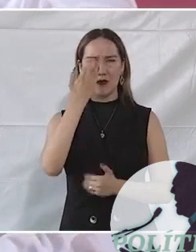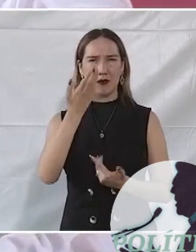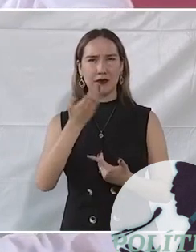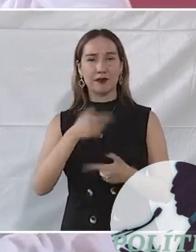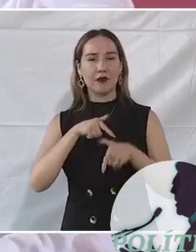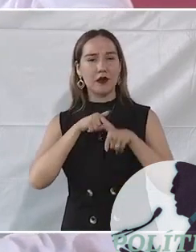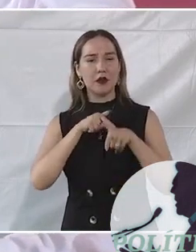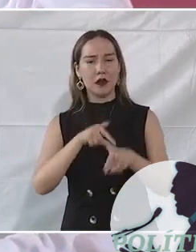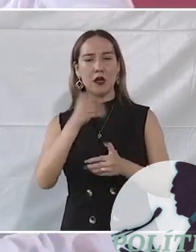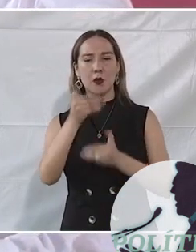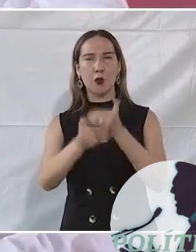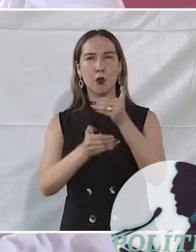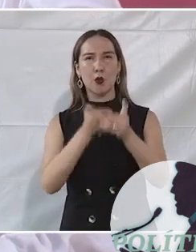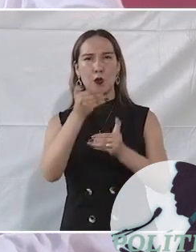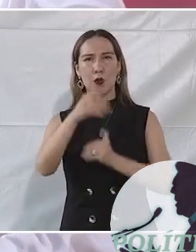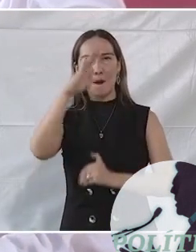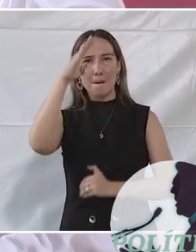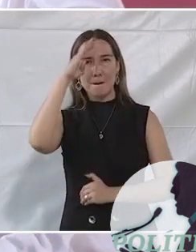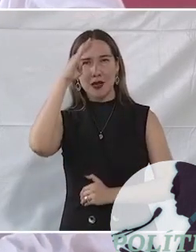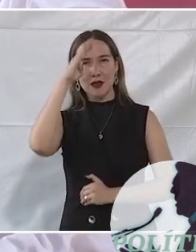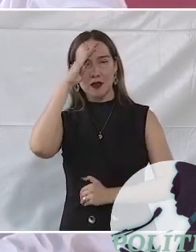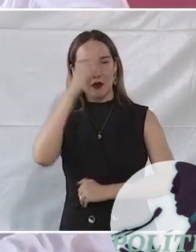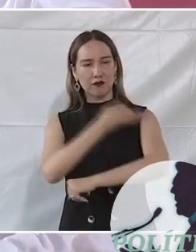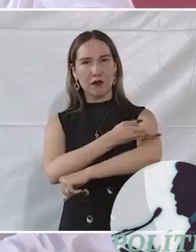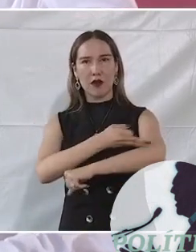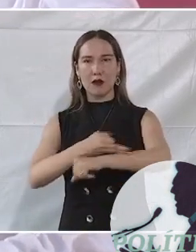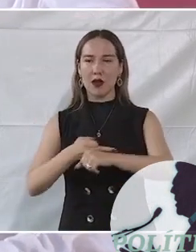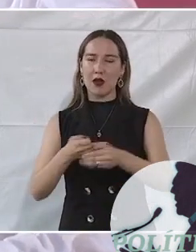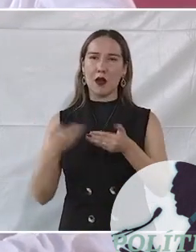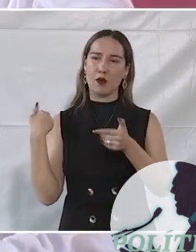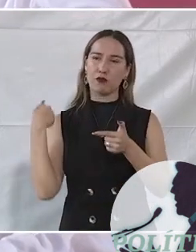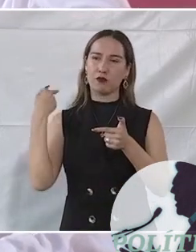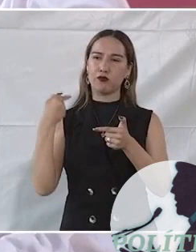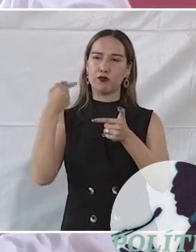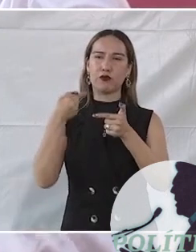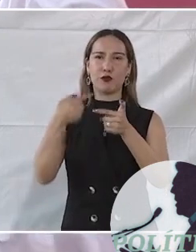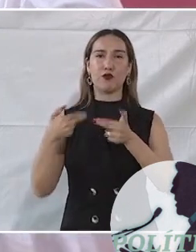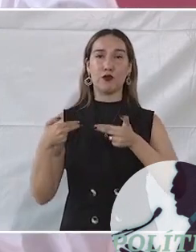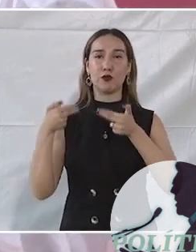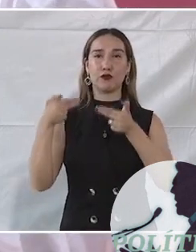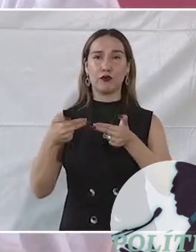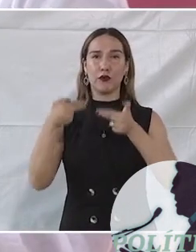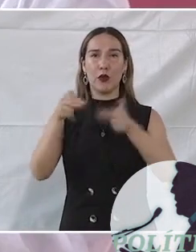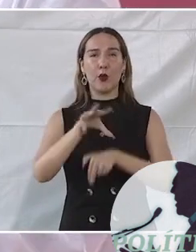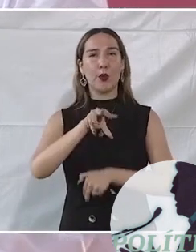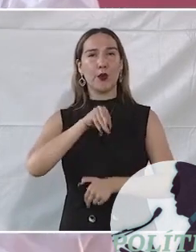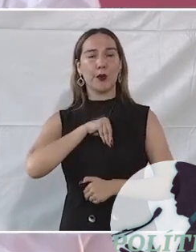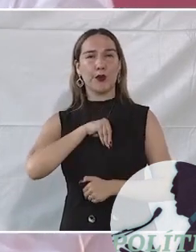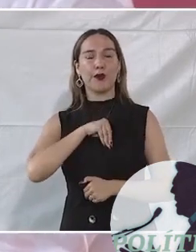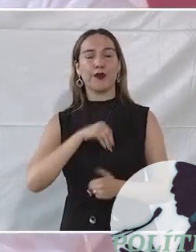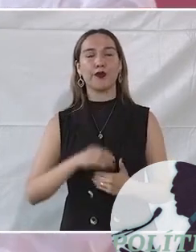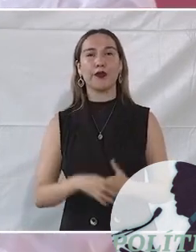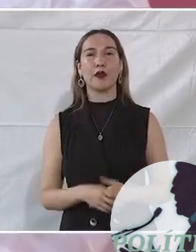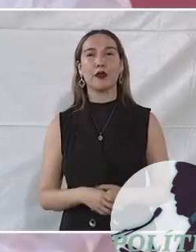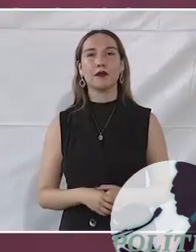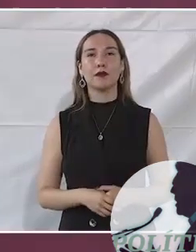esa herencia que recibimos de nuestros antepasados. También vamos a continuar